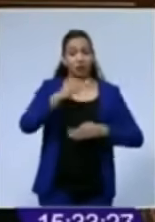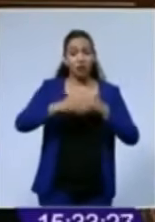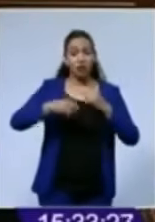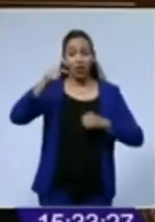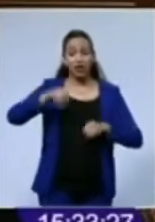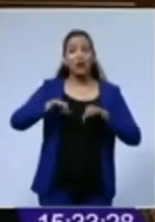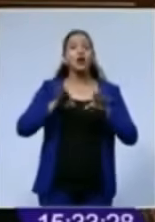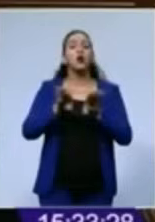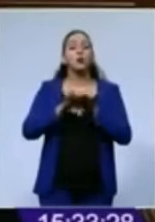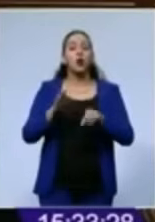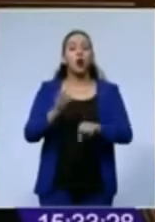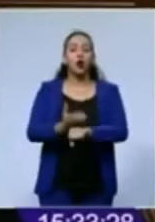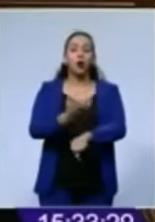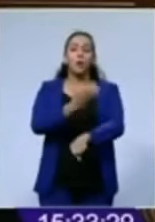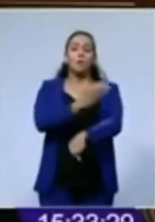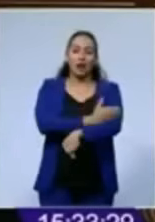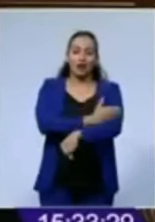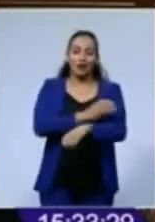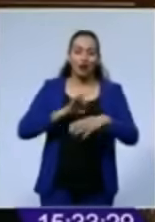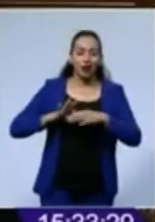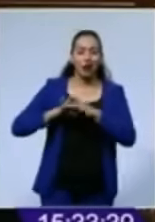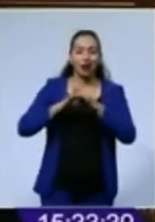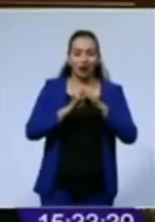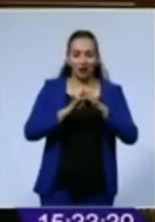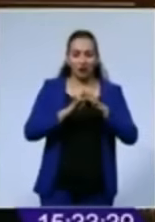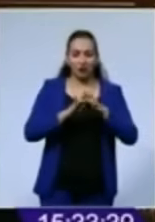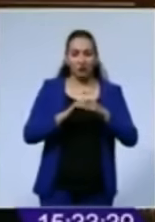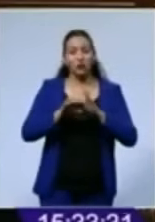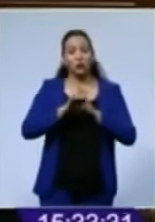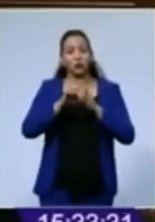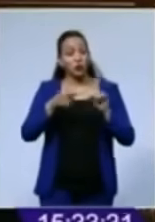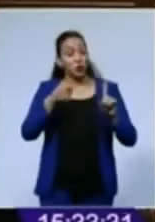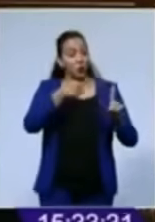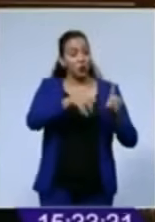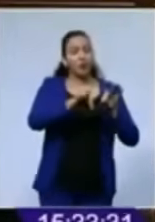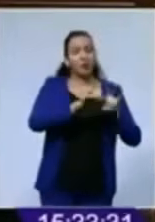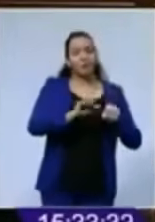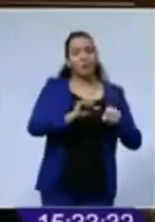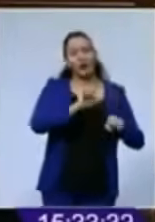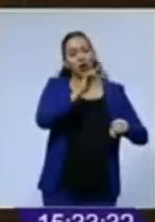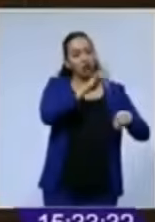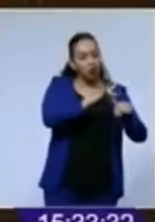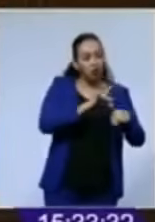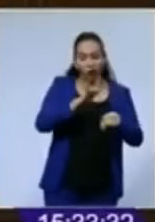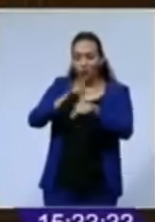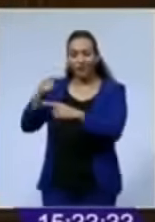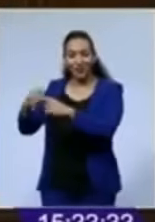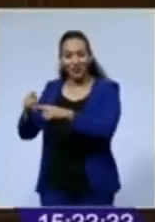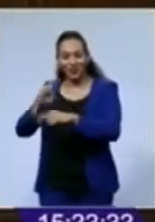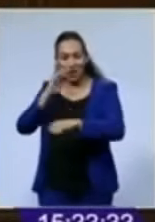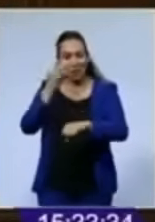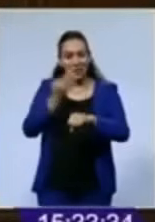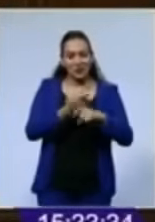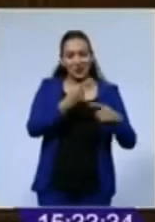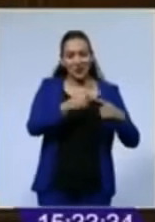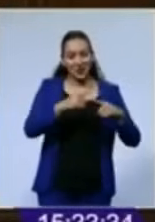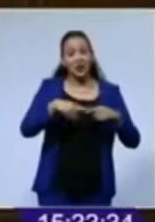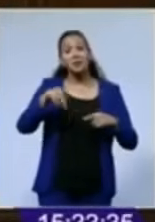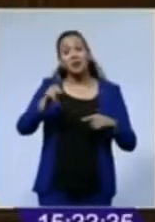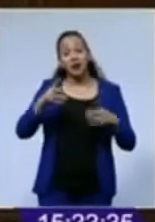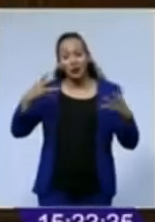somos compañeros a unos nos toca una función a otros les toca otra responsabilidad pero finalmente todos